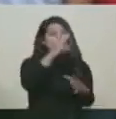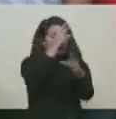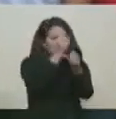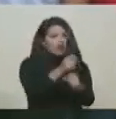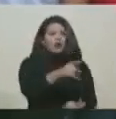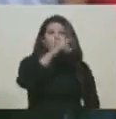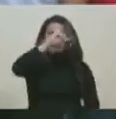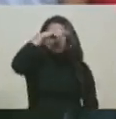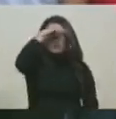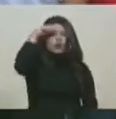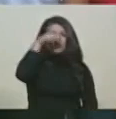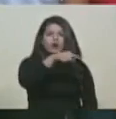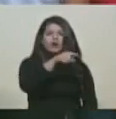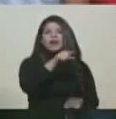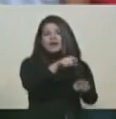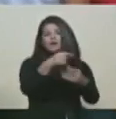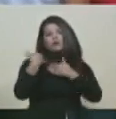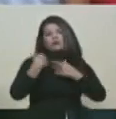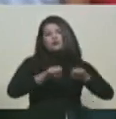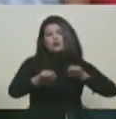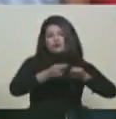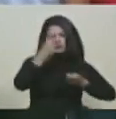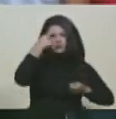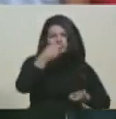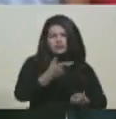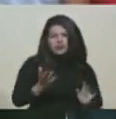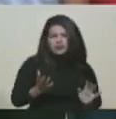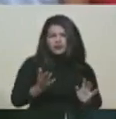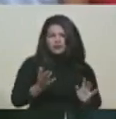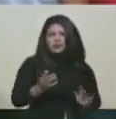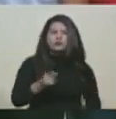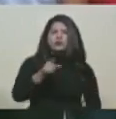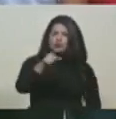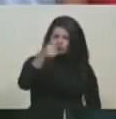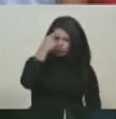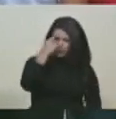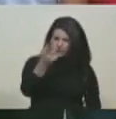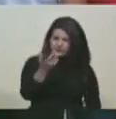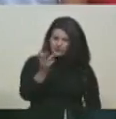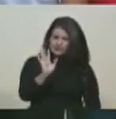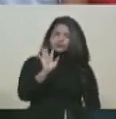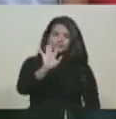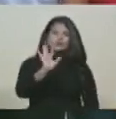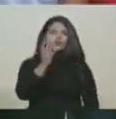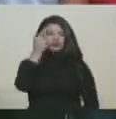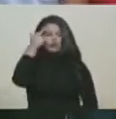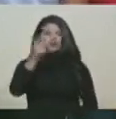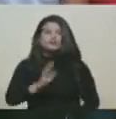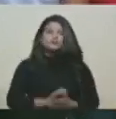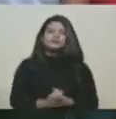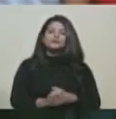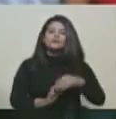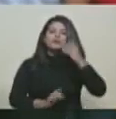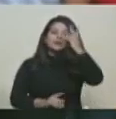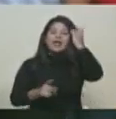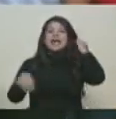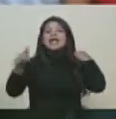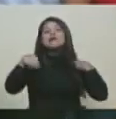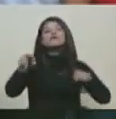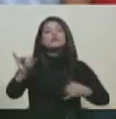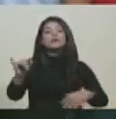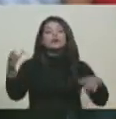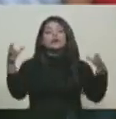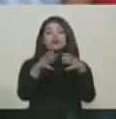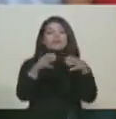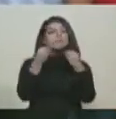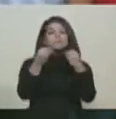que serían los que van a administrar en verdad? Ustedes sabían lo siguiente, que ellos lo que se reúnen es